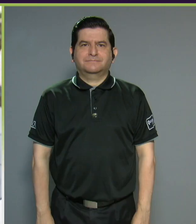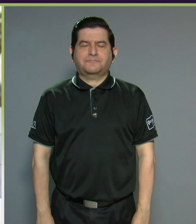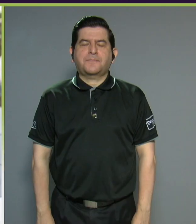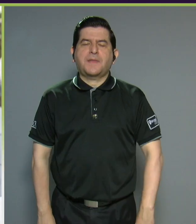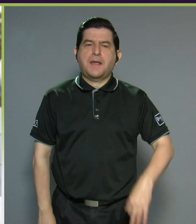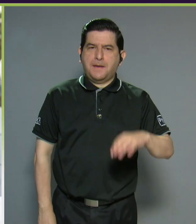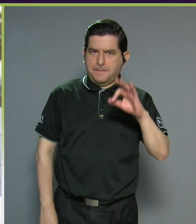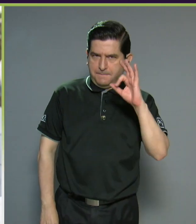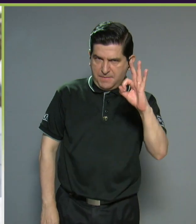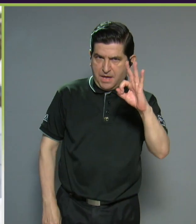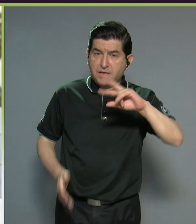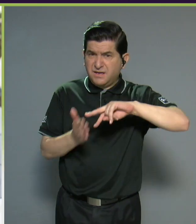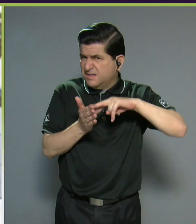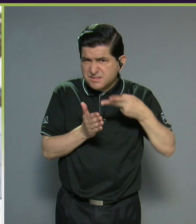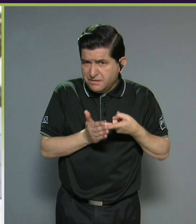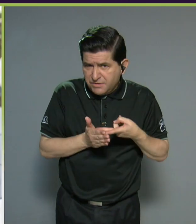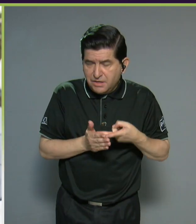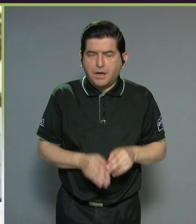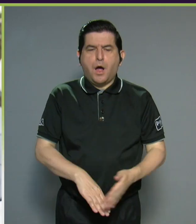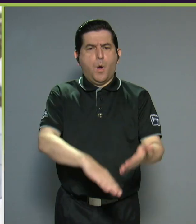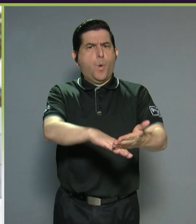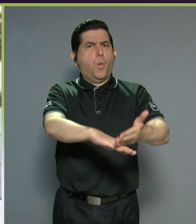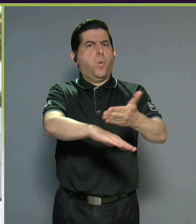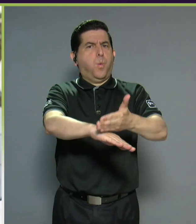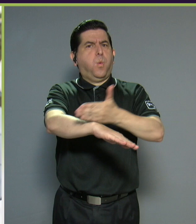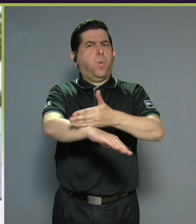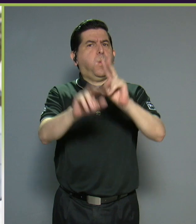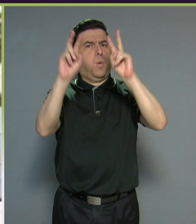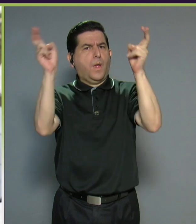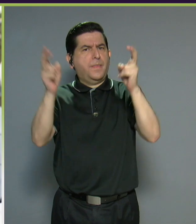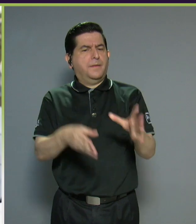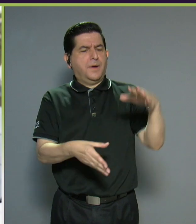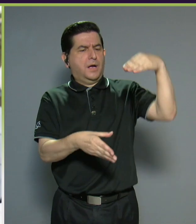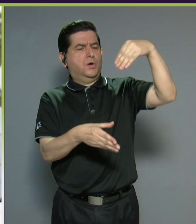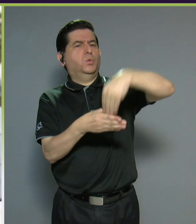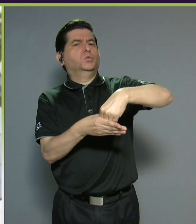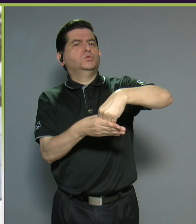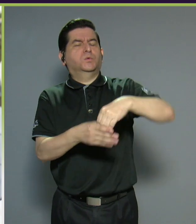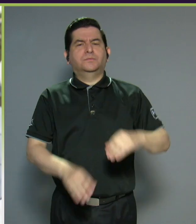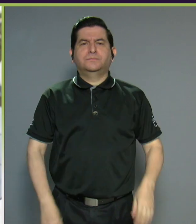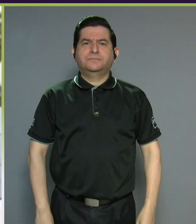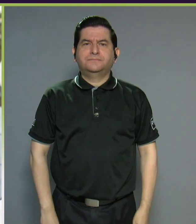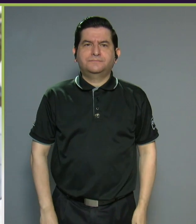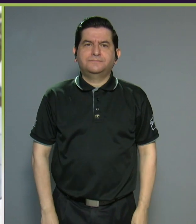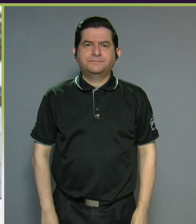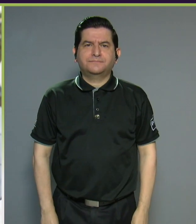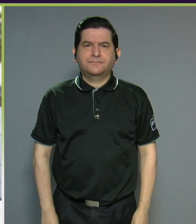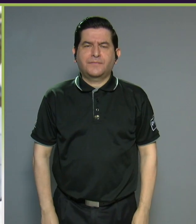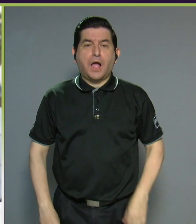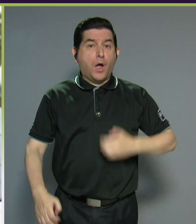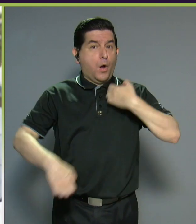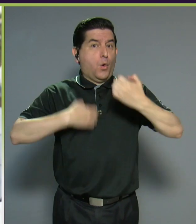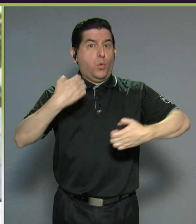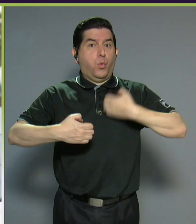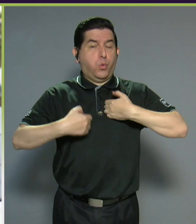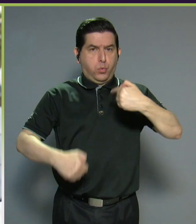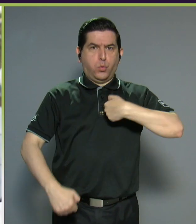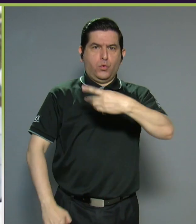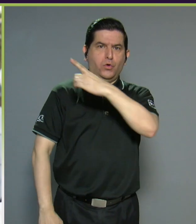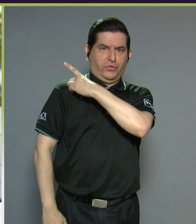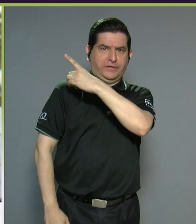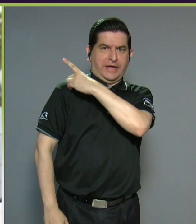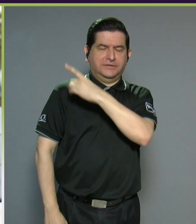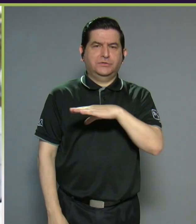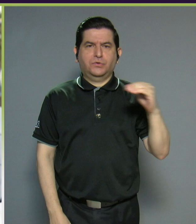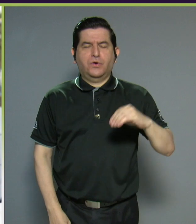Bueno, obviamente significa un avance en materia de inclusión, ¿verdad? Mucha emoción como director